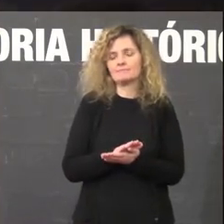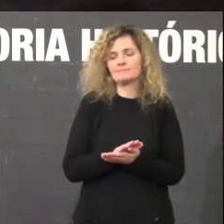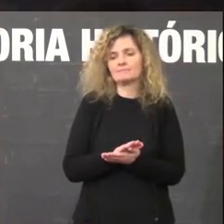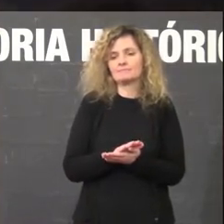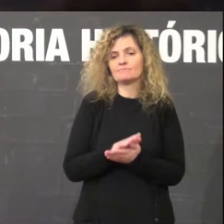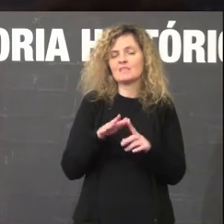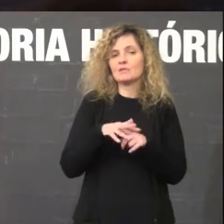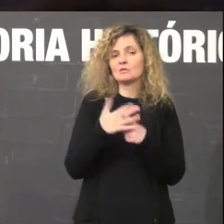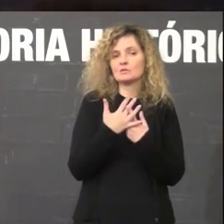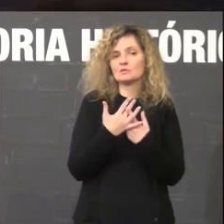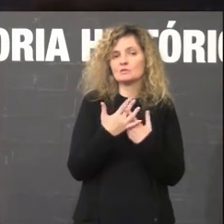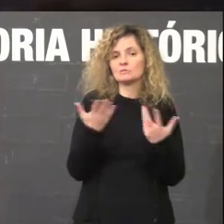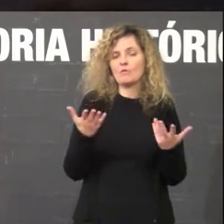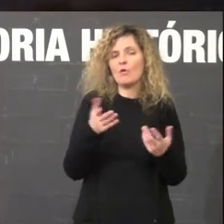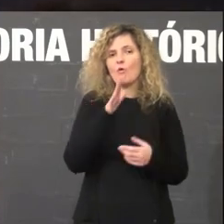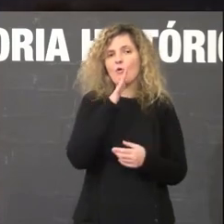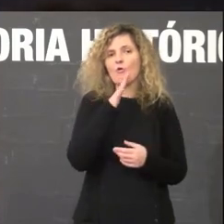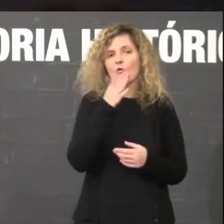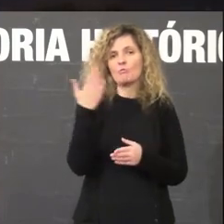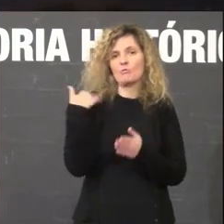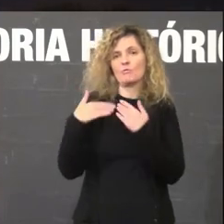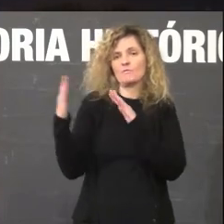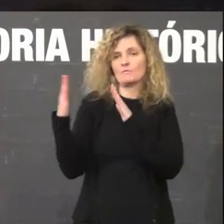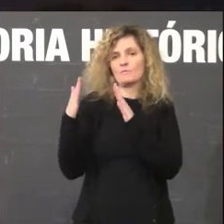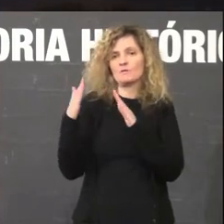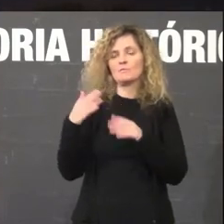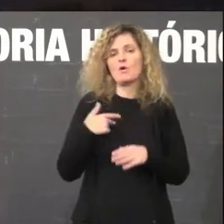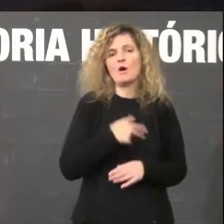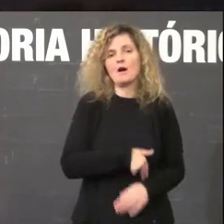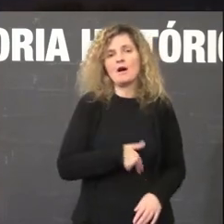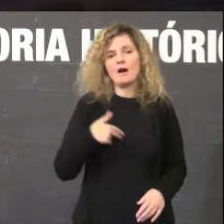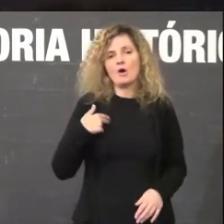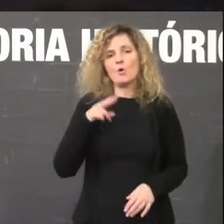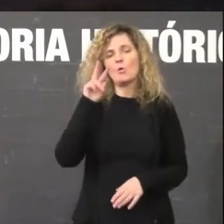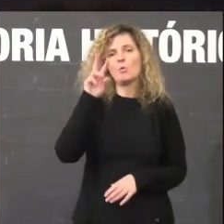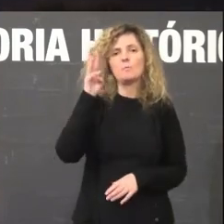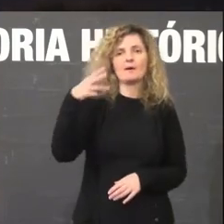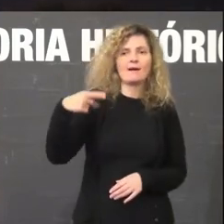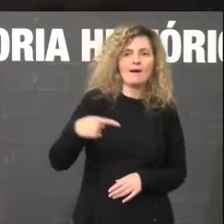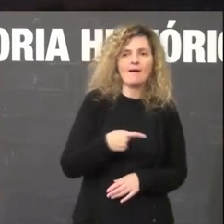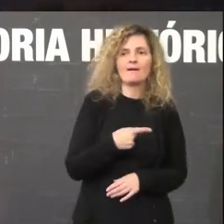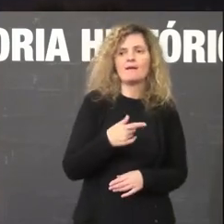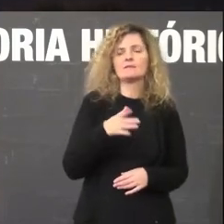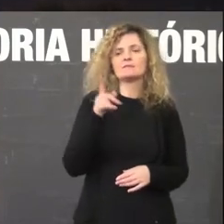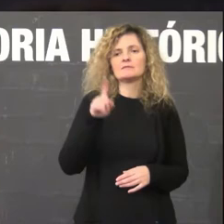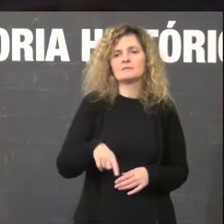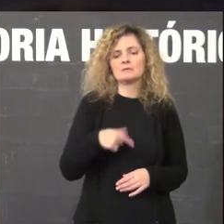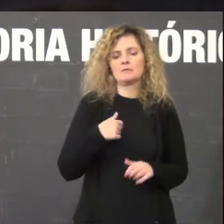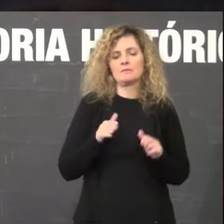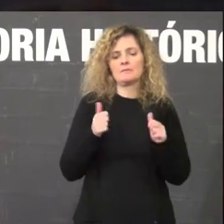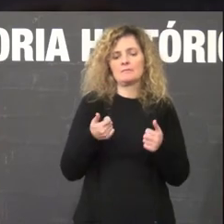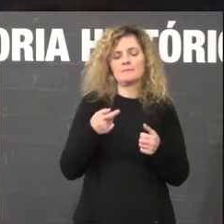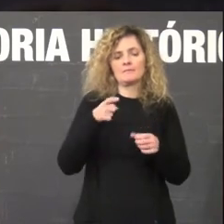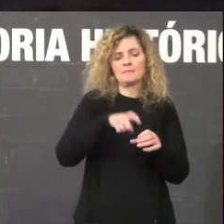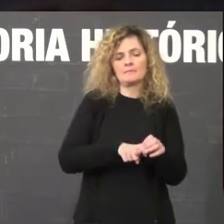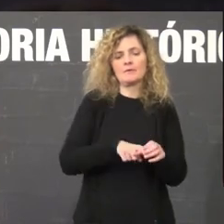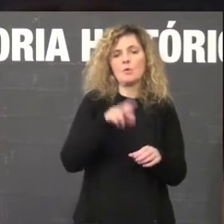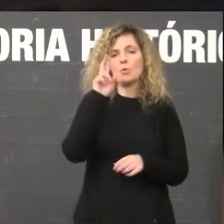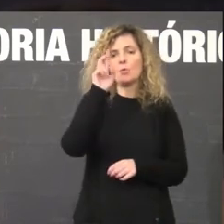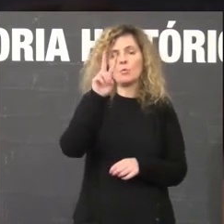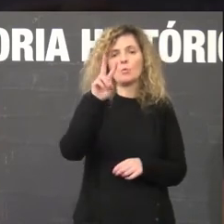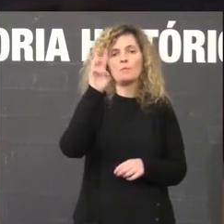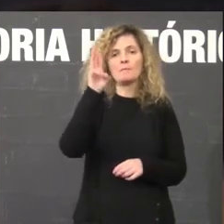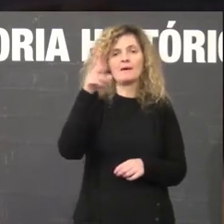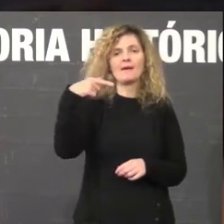a situación como estaba o nacionalismo, o UPG, eu cando entro na UPG non se